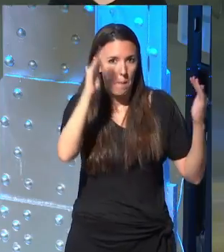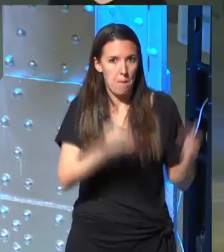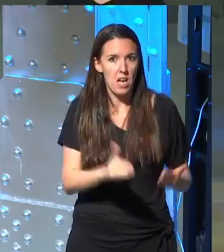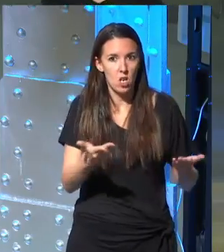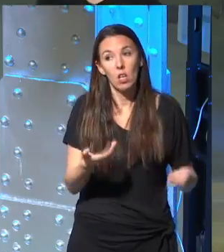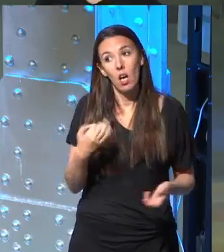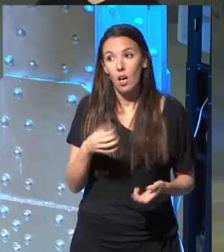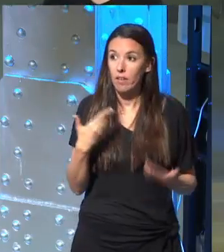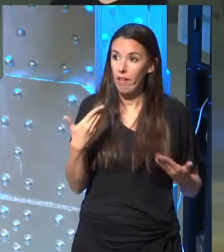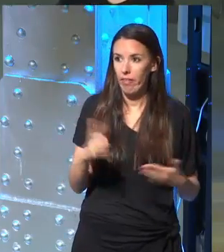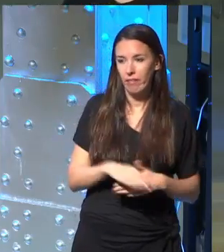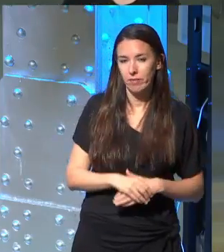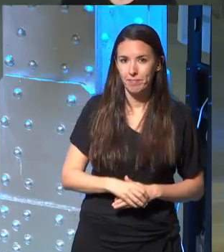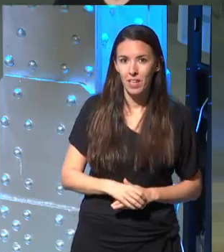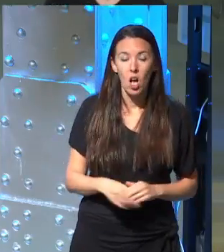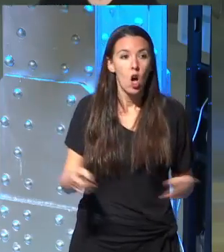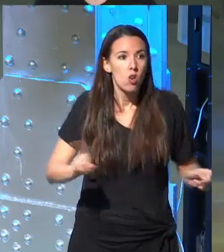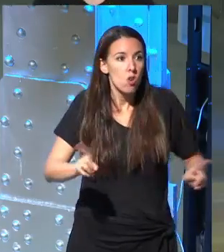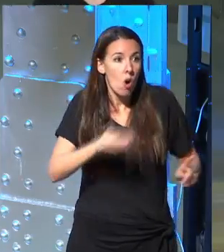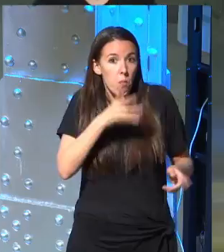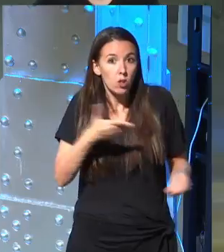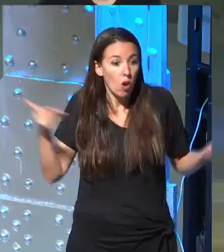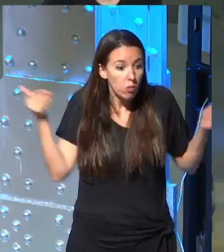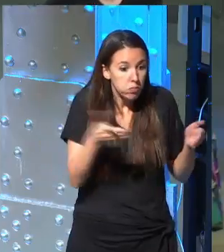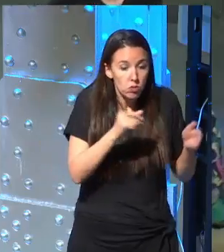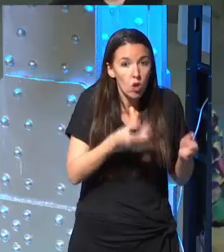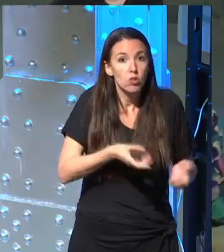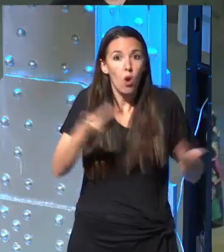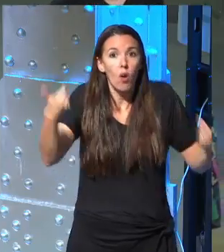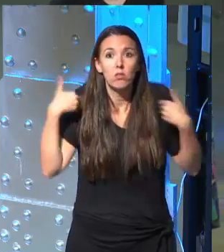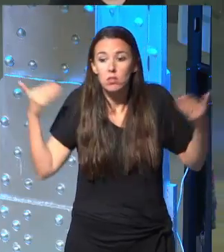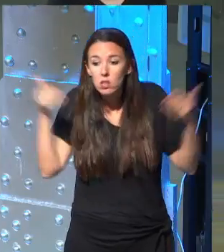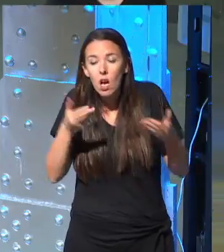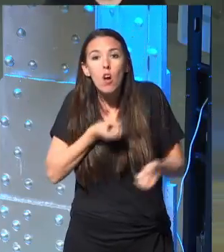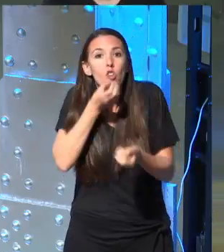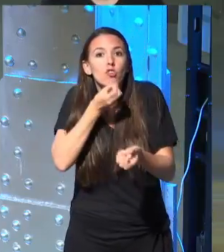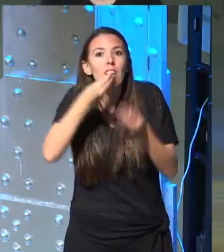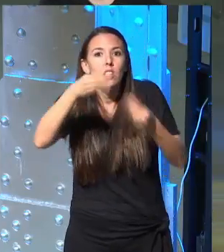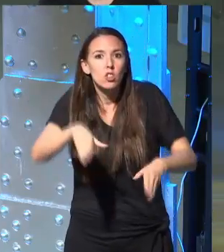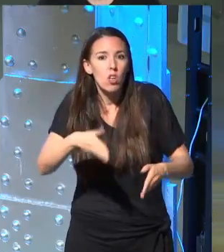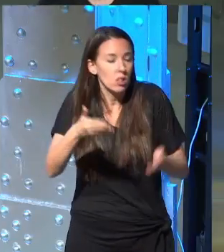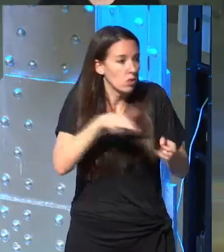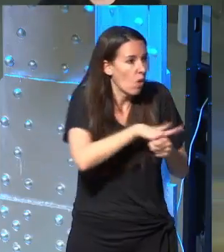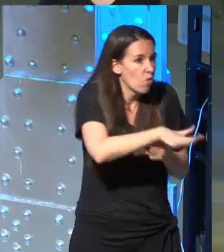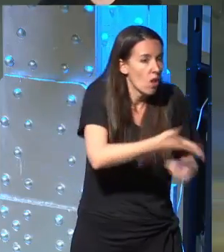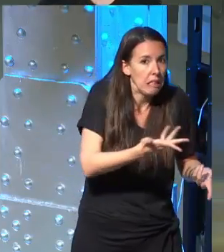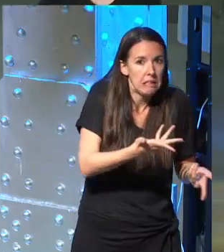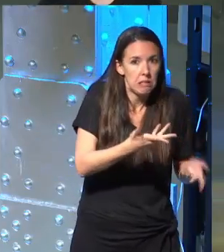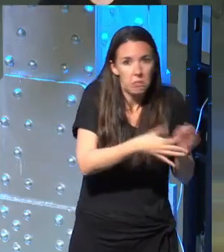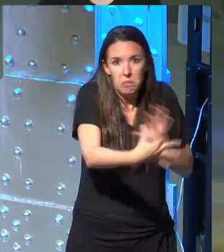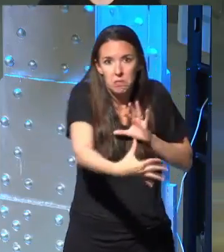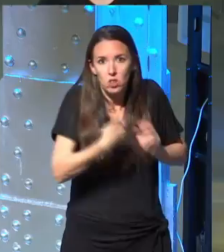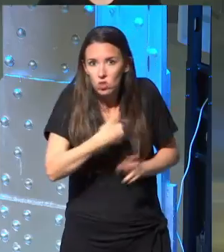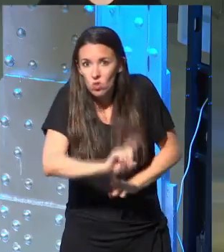Gracias. No, pero porque no es lo que yo me... Claro, yo me dedico a contar historias, entonces no juego en esa